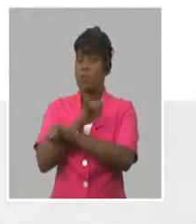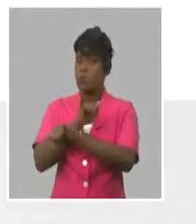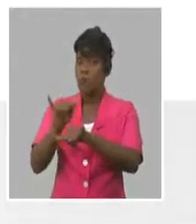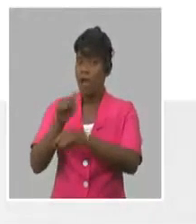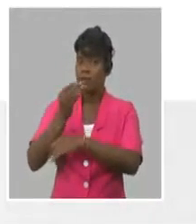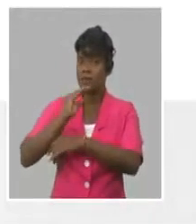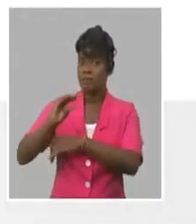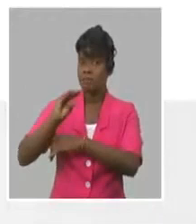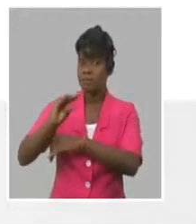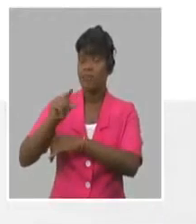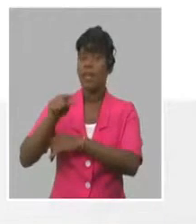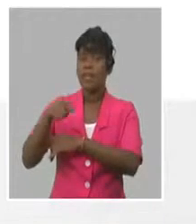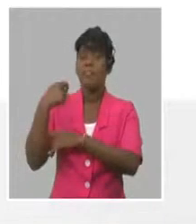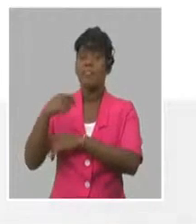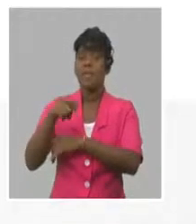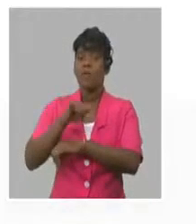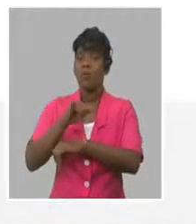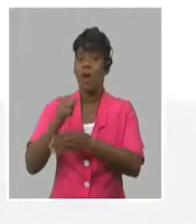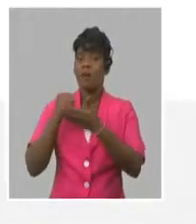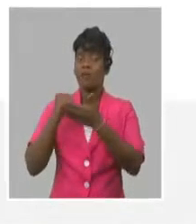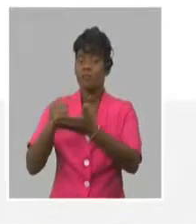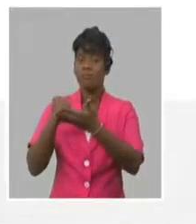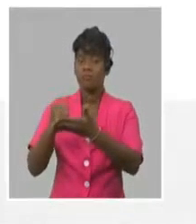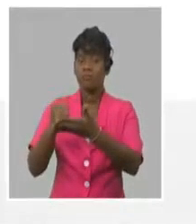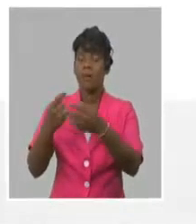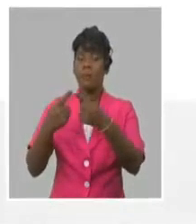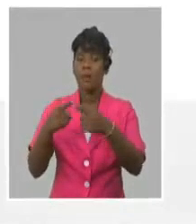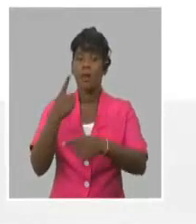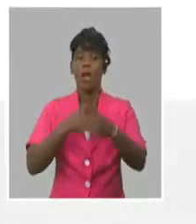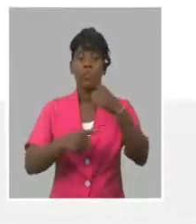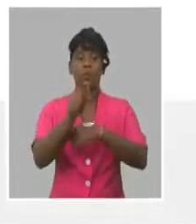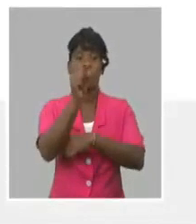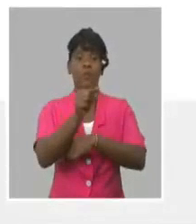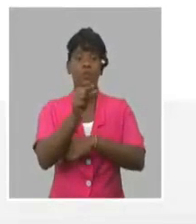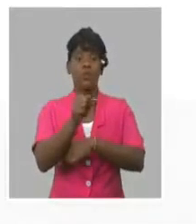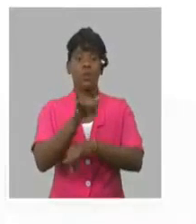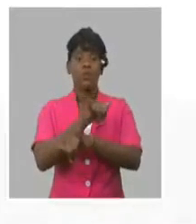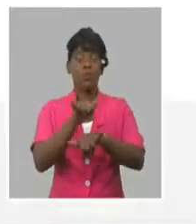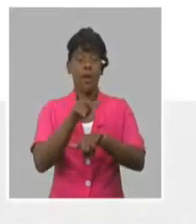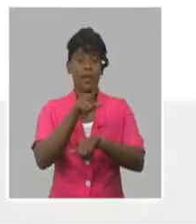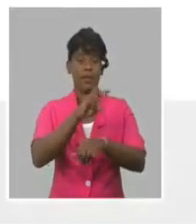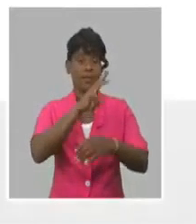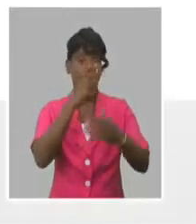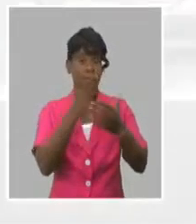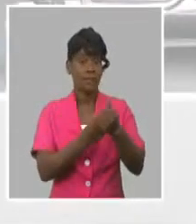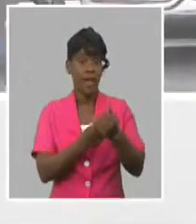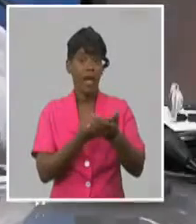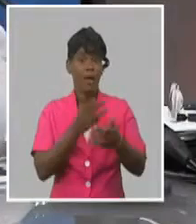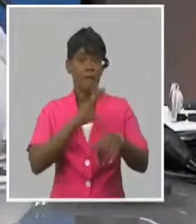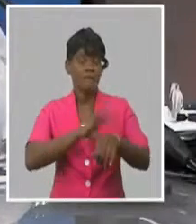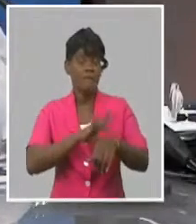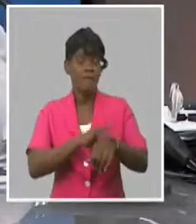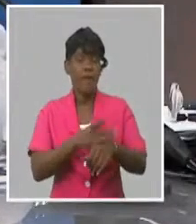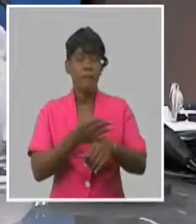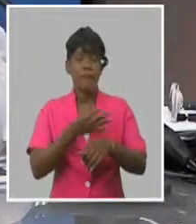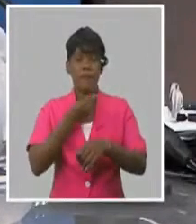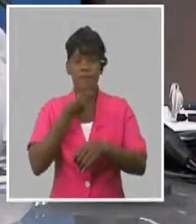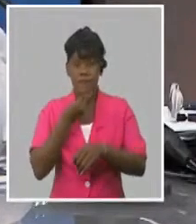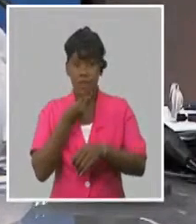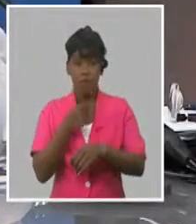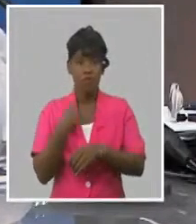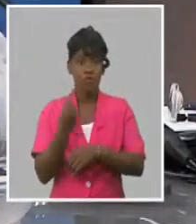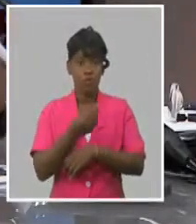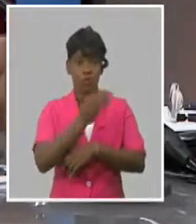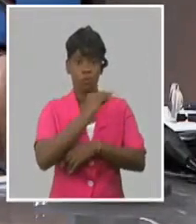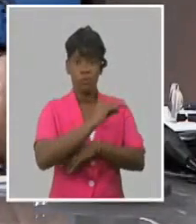mismo subsidiamos a una persona que no trabaja y no aporta. Entonces, bueno, la pregunta es justo.